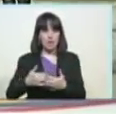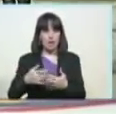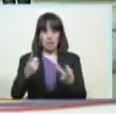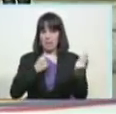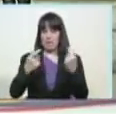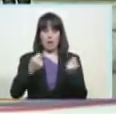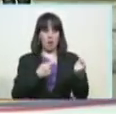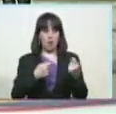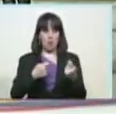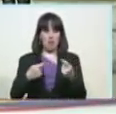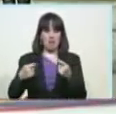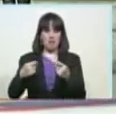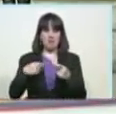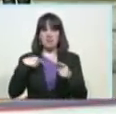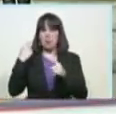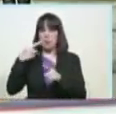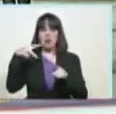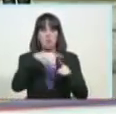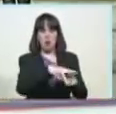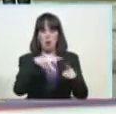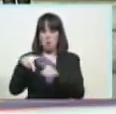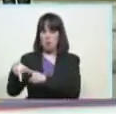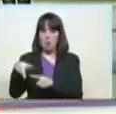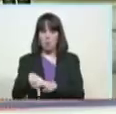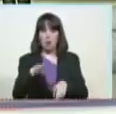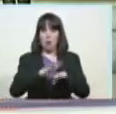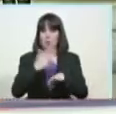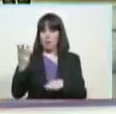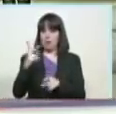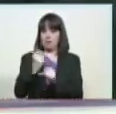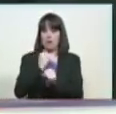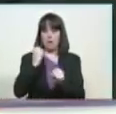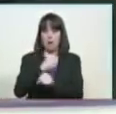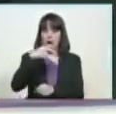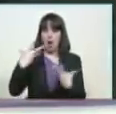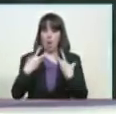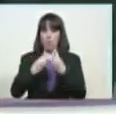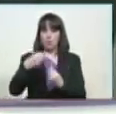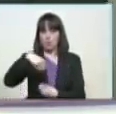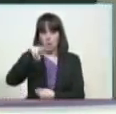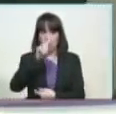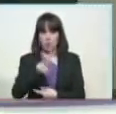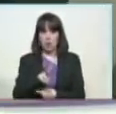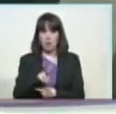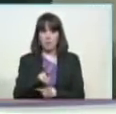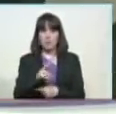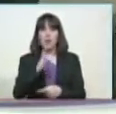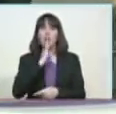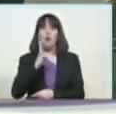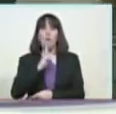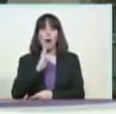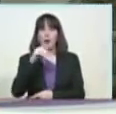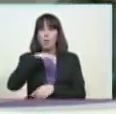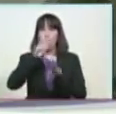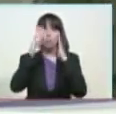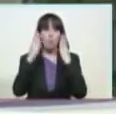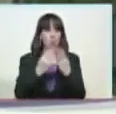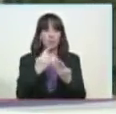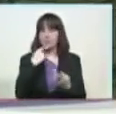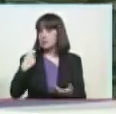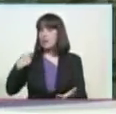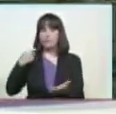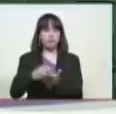venir a venezuela invertir los bancos en el mundo eran perseguidos y obligados a no